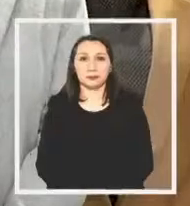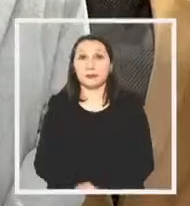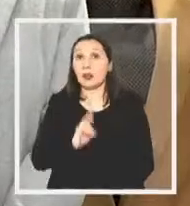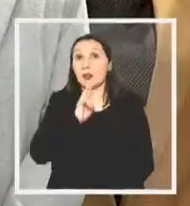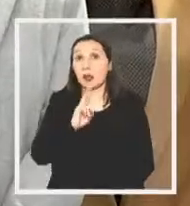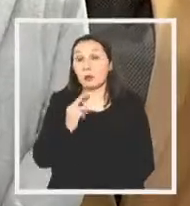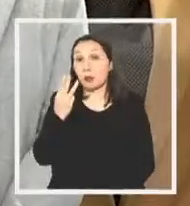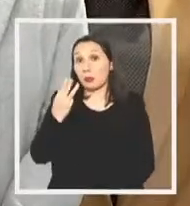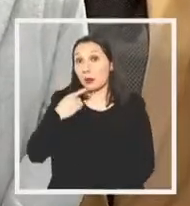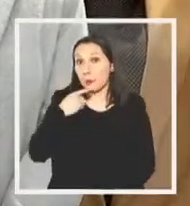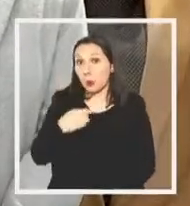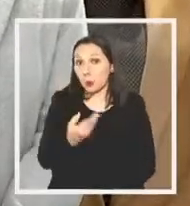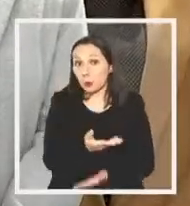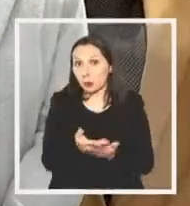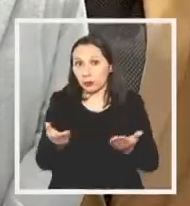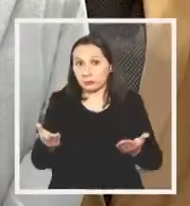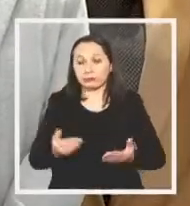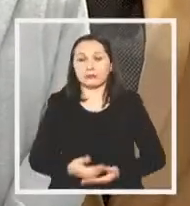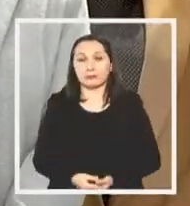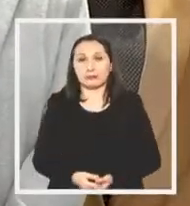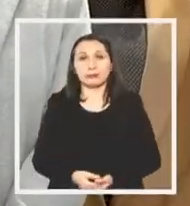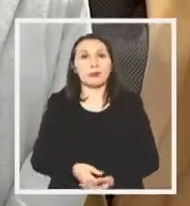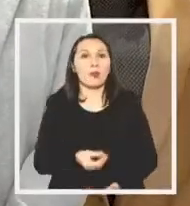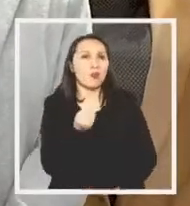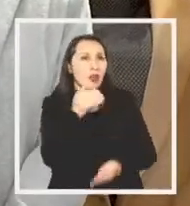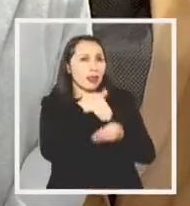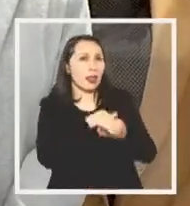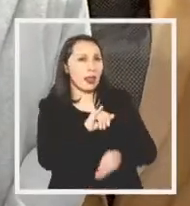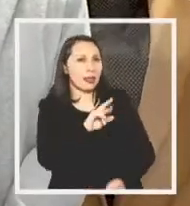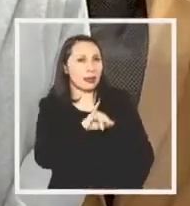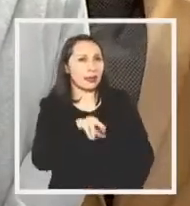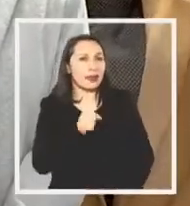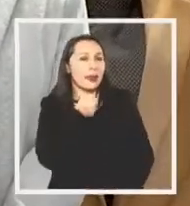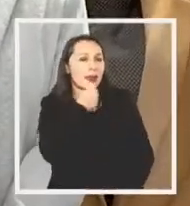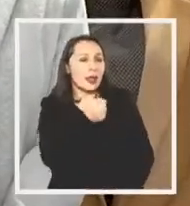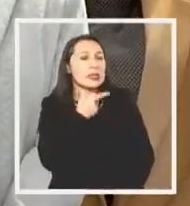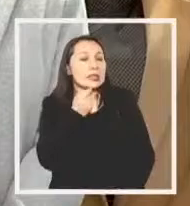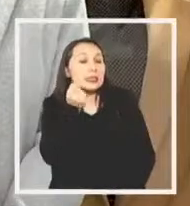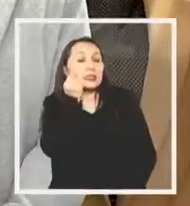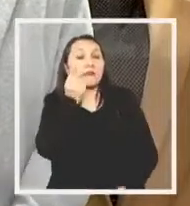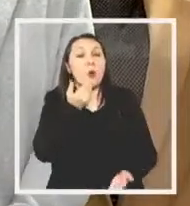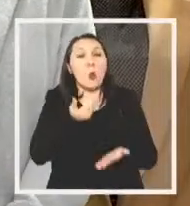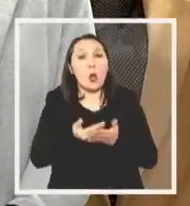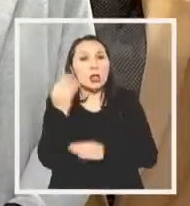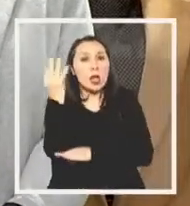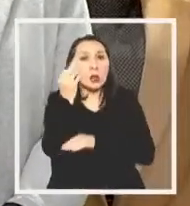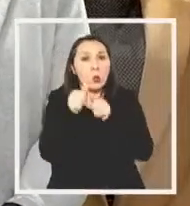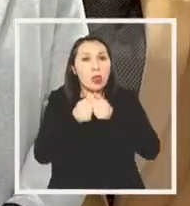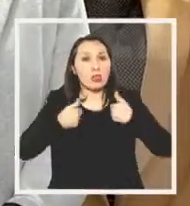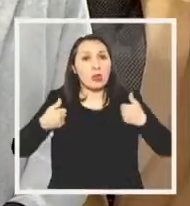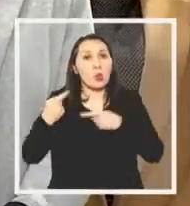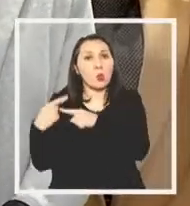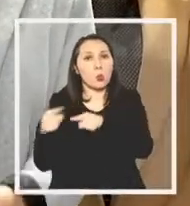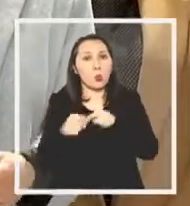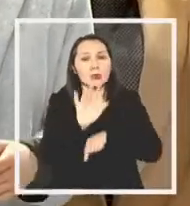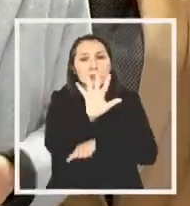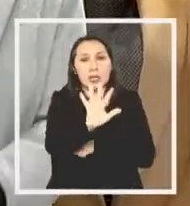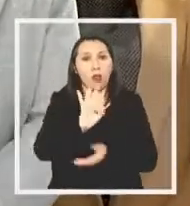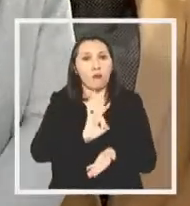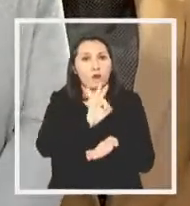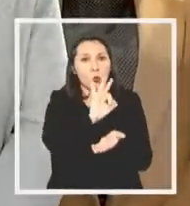respondemos tres preguntas Irina Buenas tardes a saber cuándo se reúnen los directorios de las otras cinco